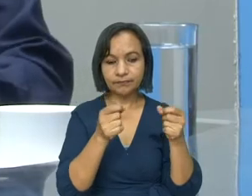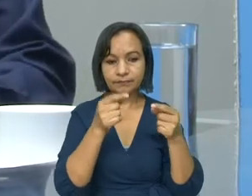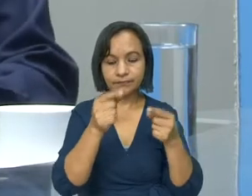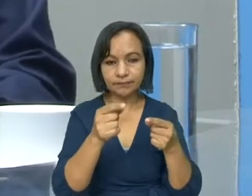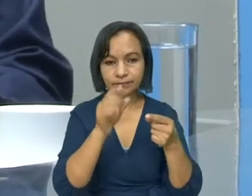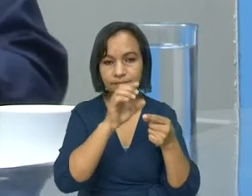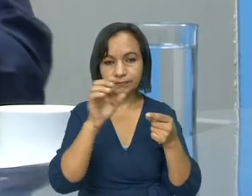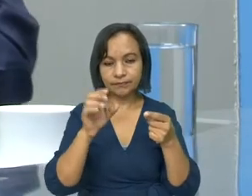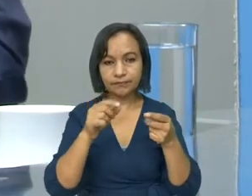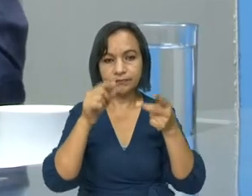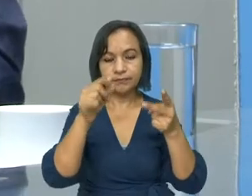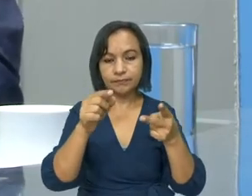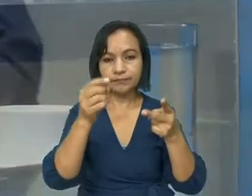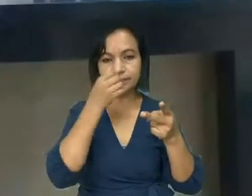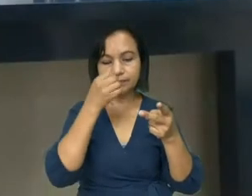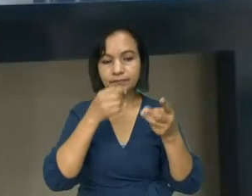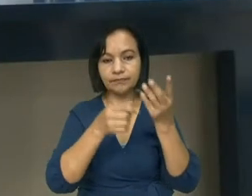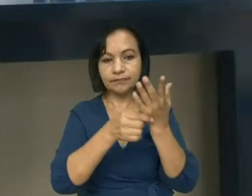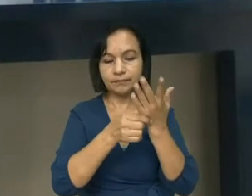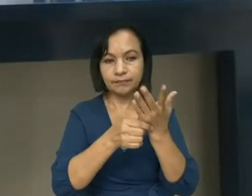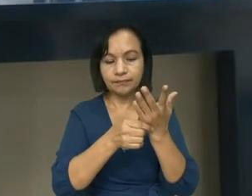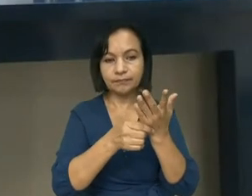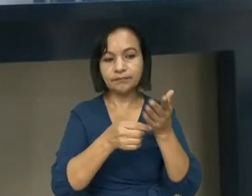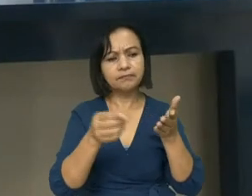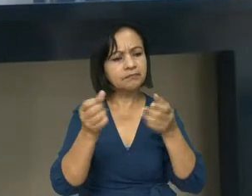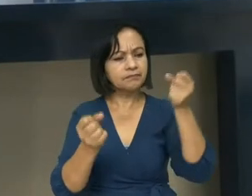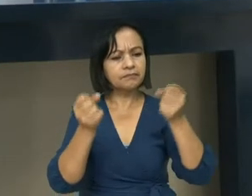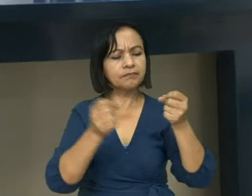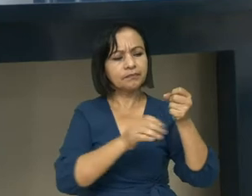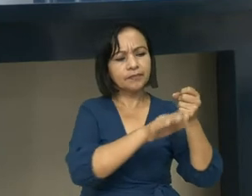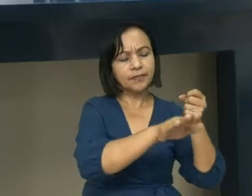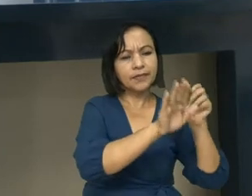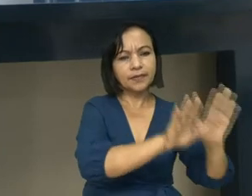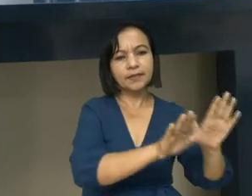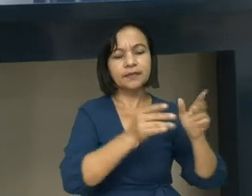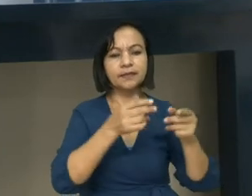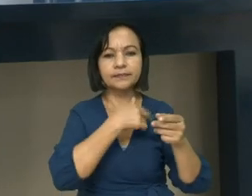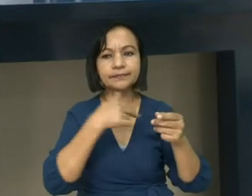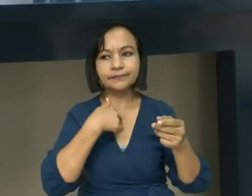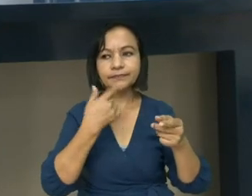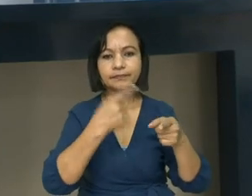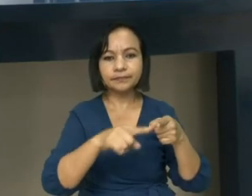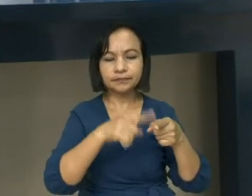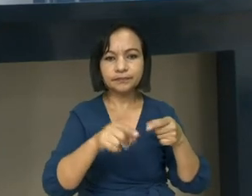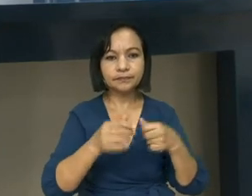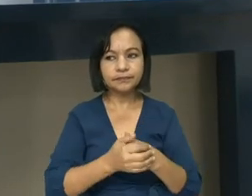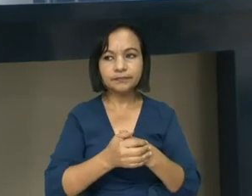tu bebida, la carne y te la deja. Hasta el vos la bajas, ¿sí?, y le pagas el